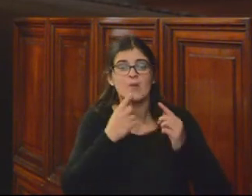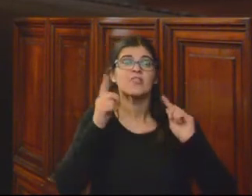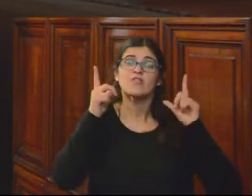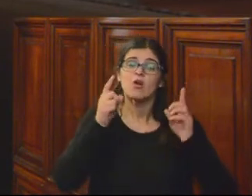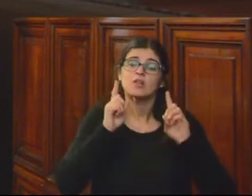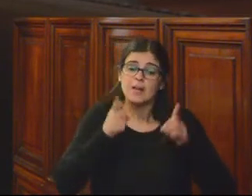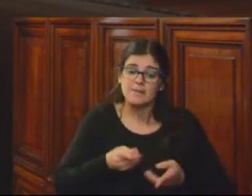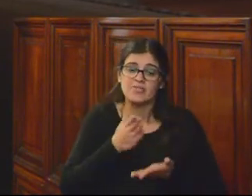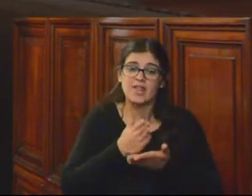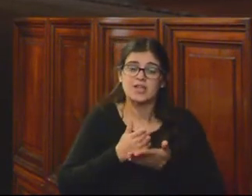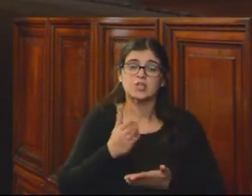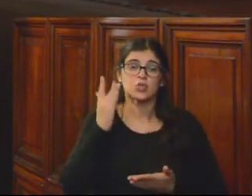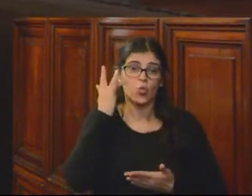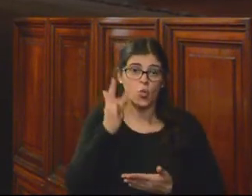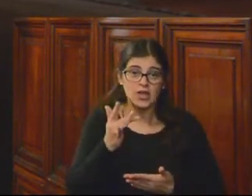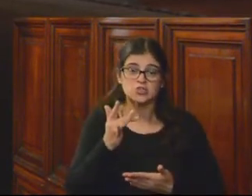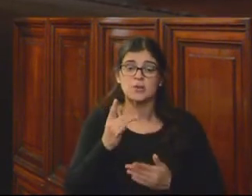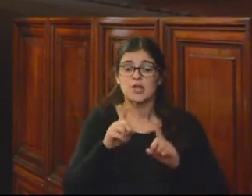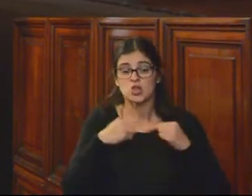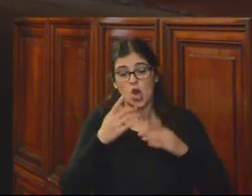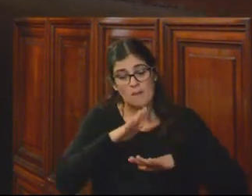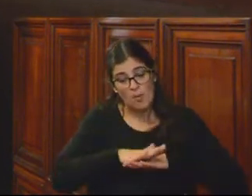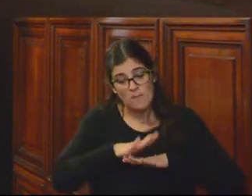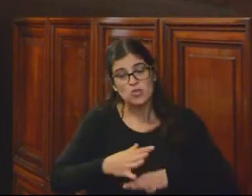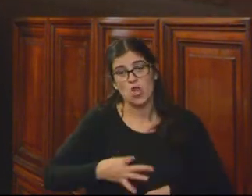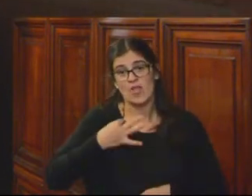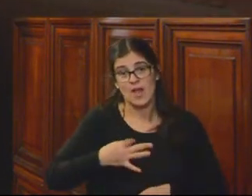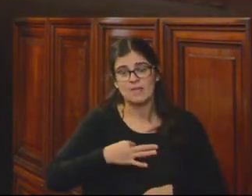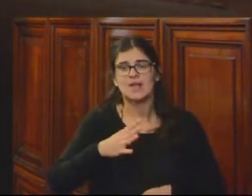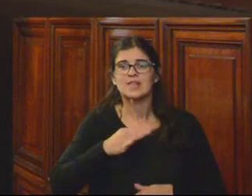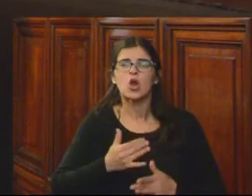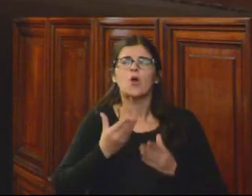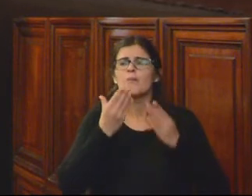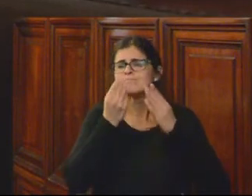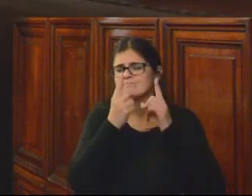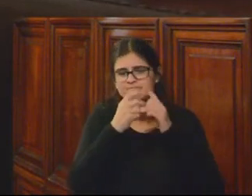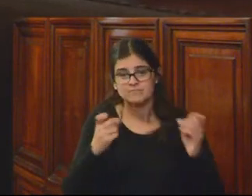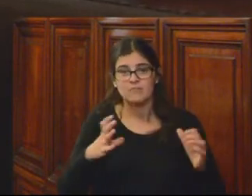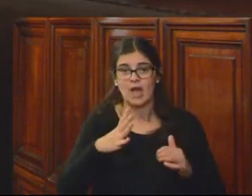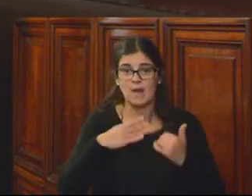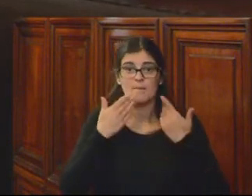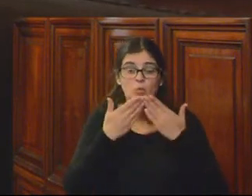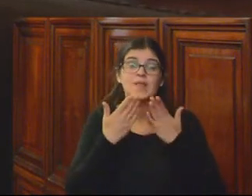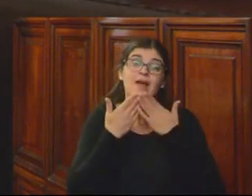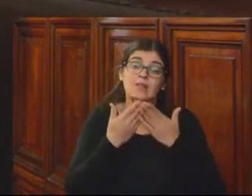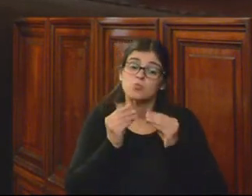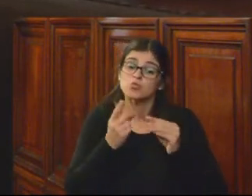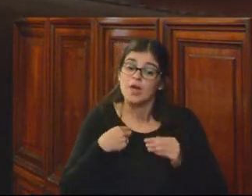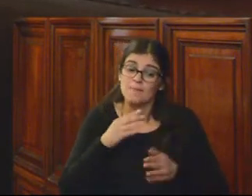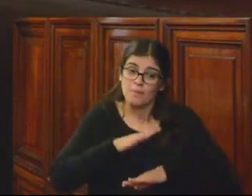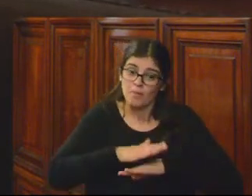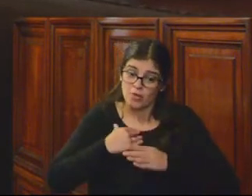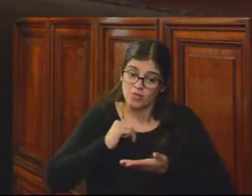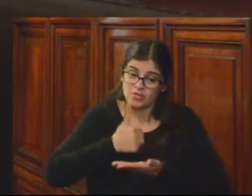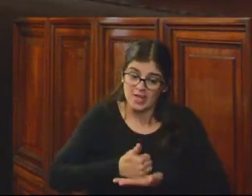del derecho humano a la educación en todos los momentos de su vida. Tengo, como digo, muchísimas preguntas y agradezco muchísimo el espacio, así